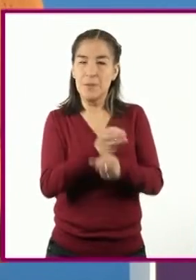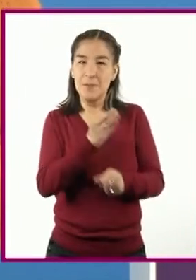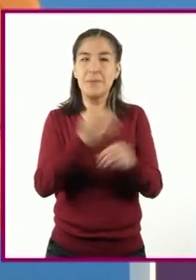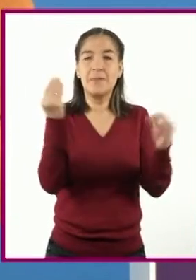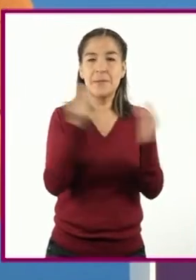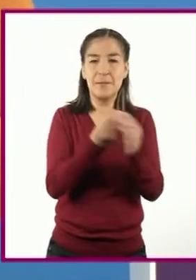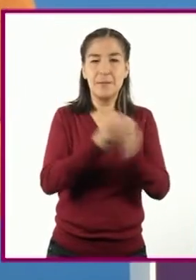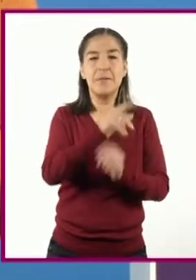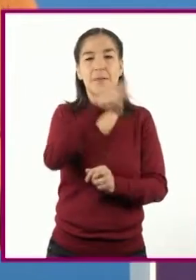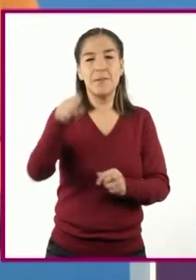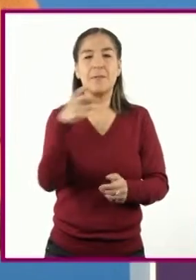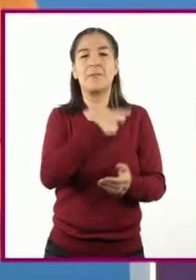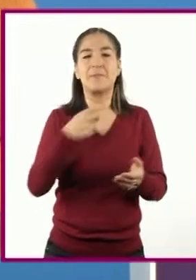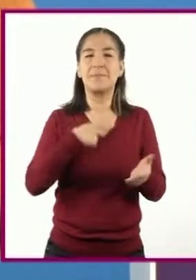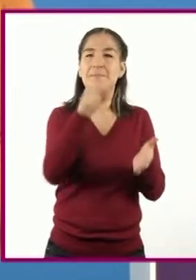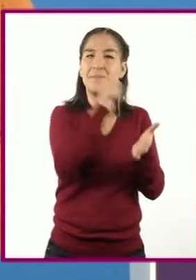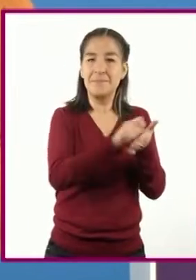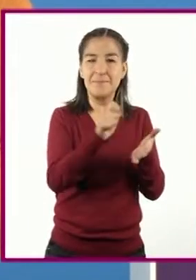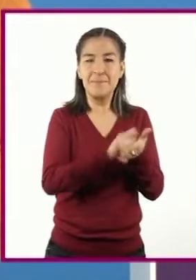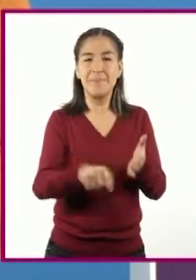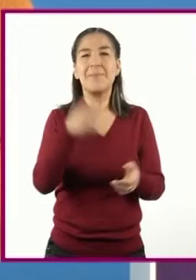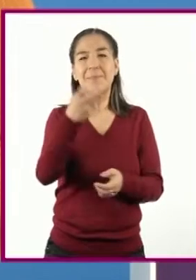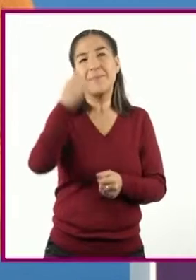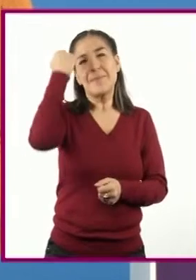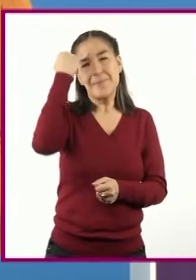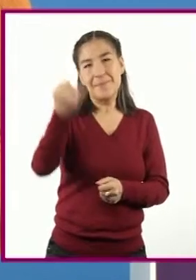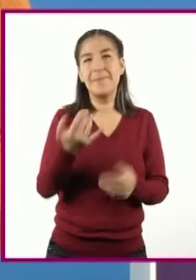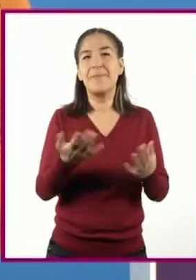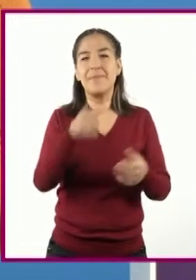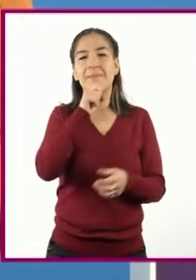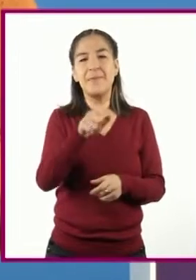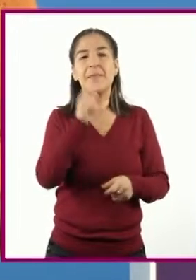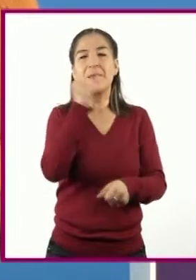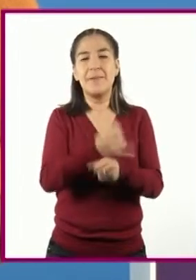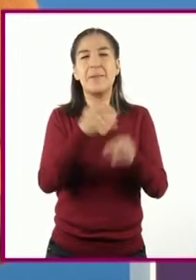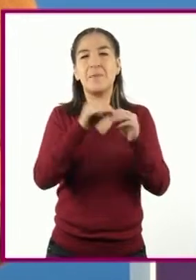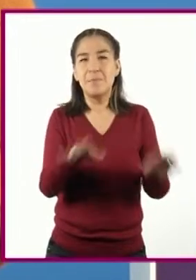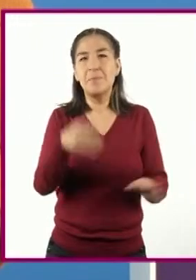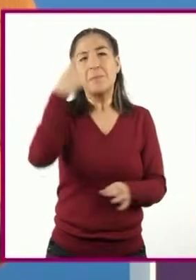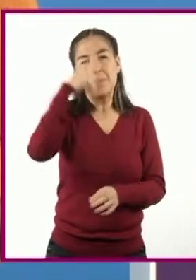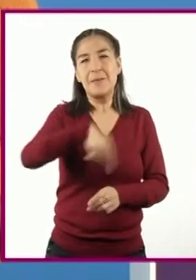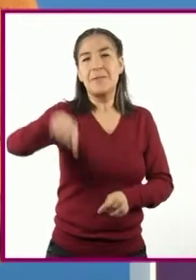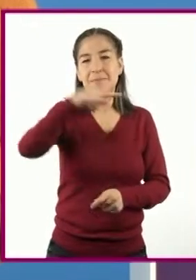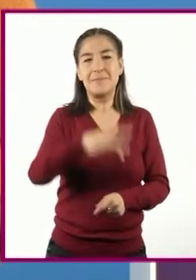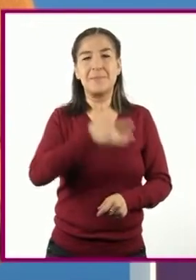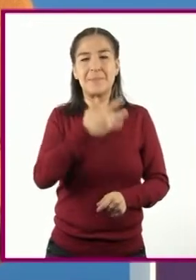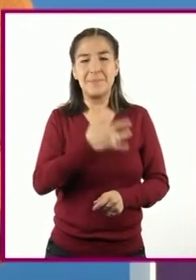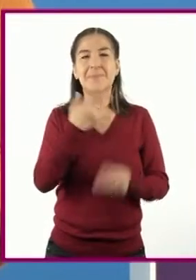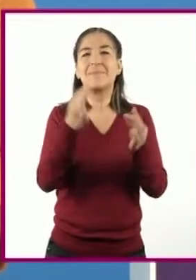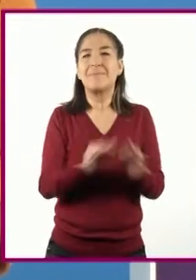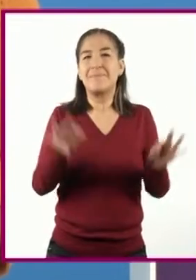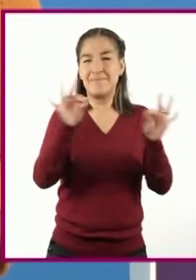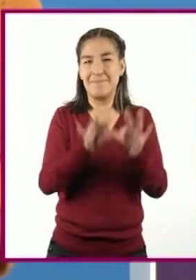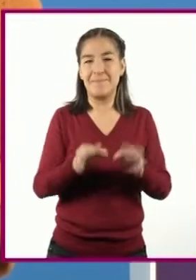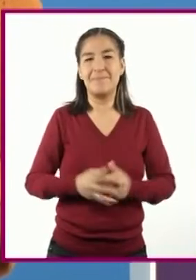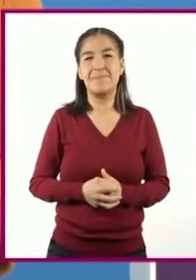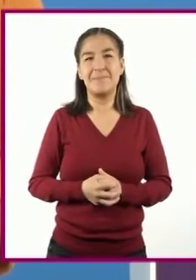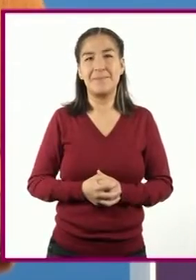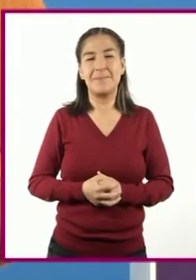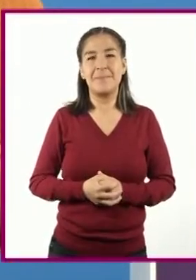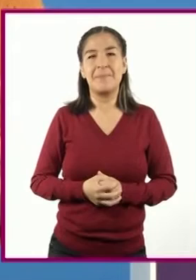sesión, realicen las anotaciones de las ideas y de la información que consideren que es más